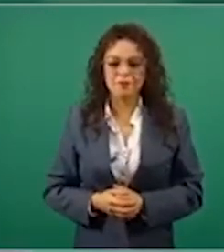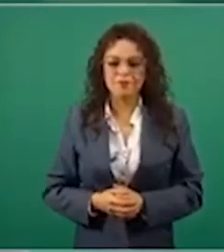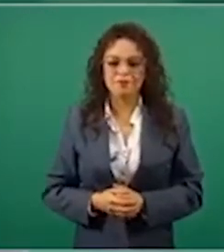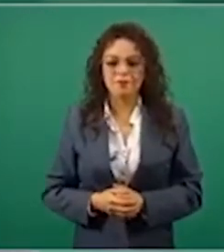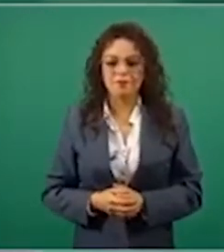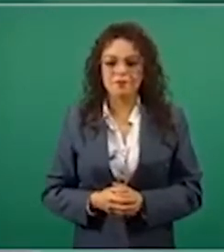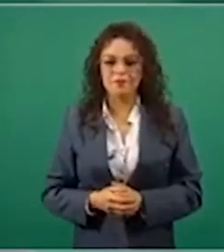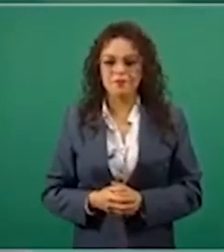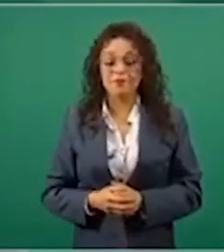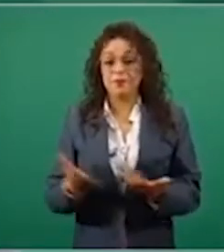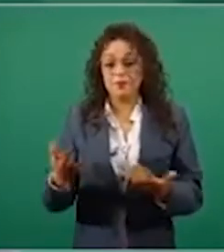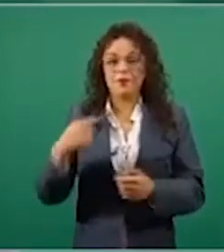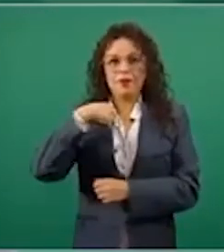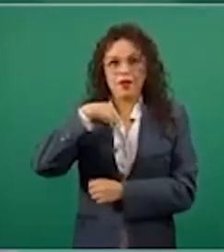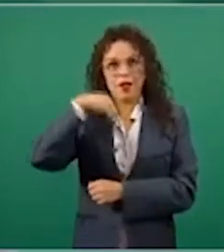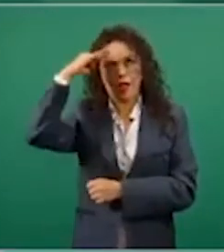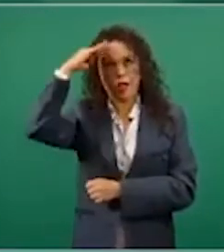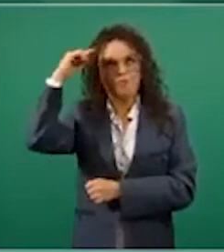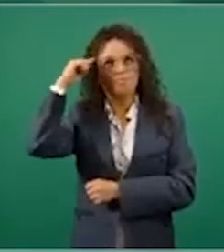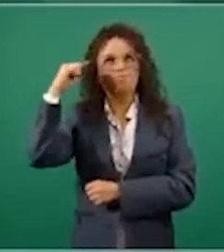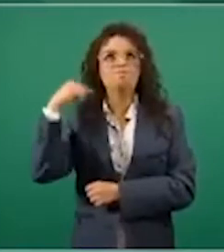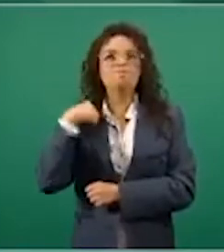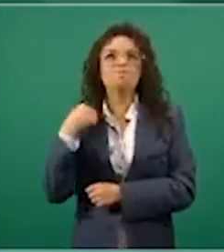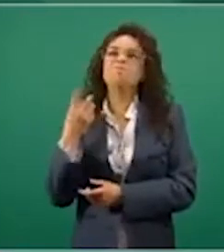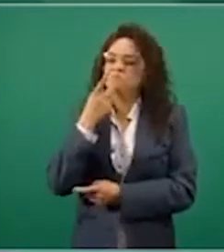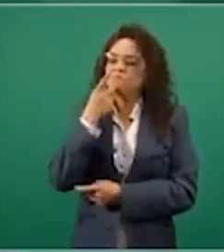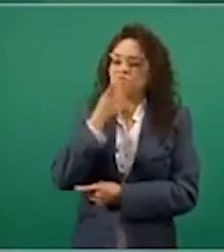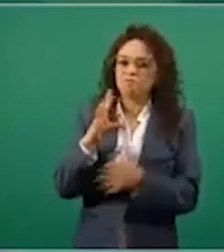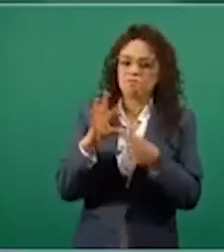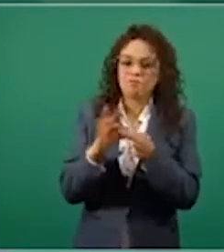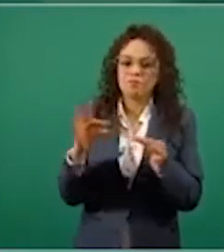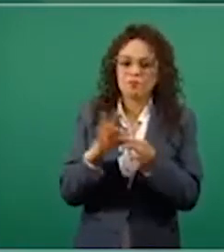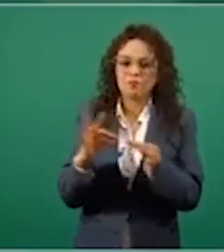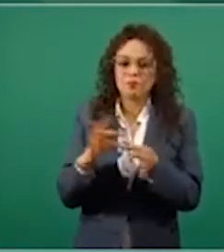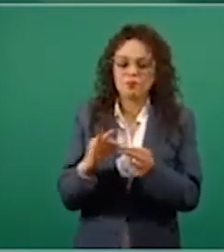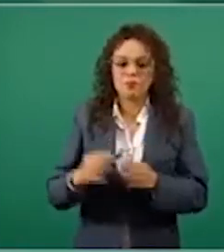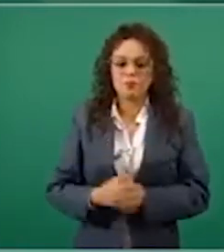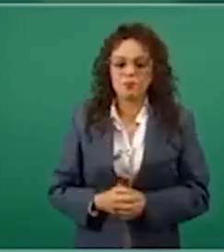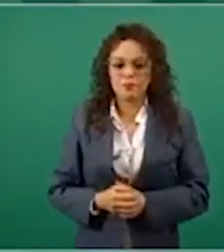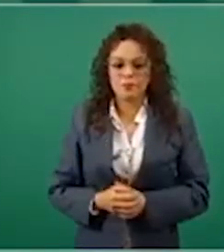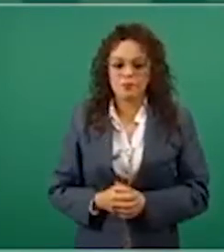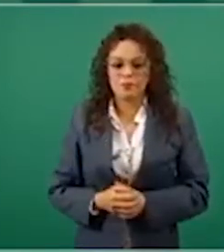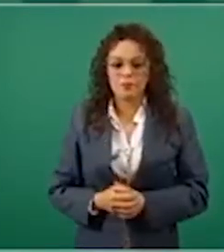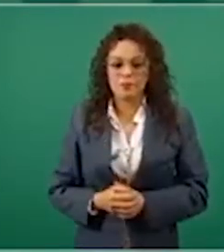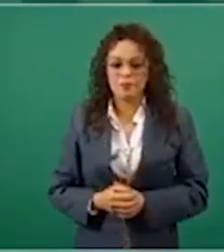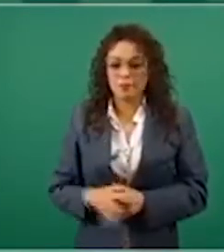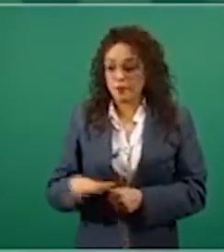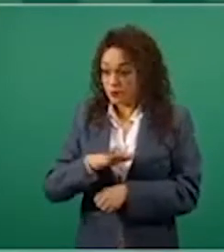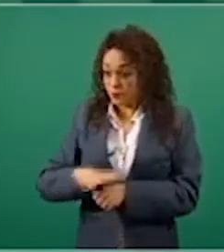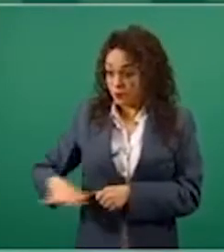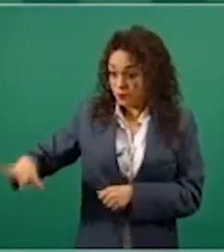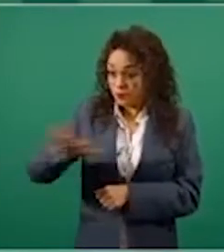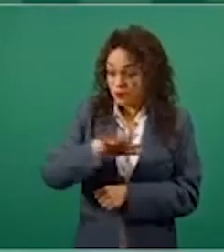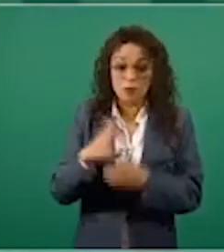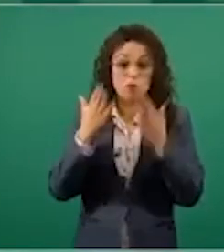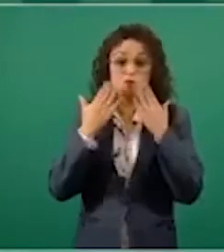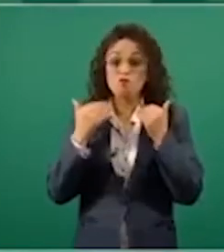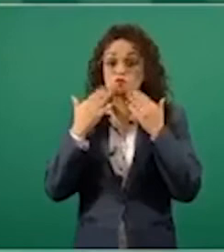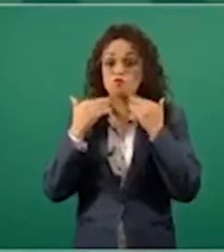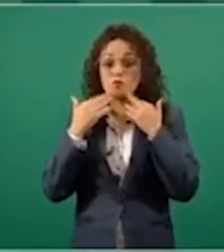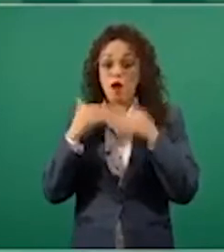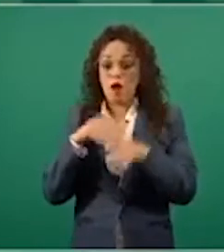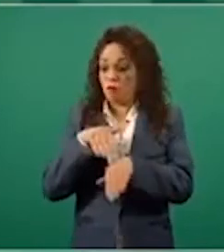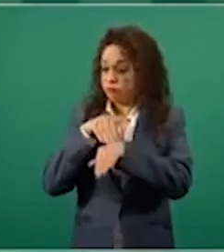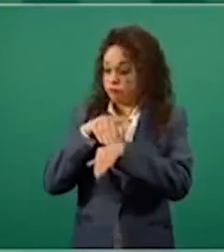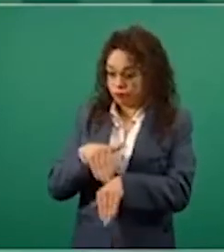decía yo de que en la desobediencia civil, en la no